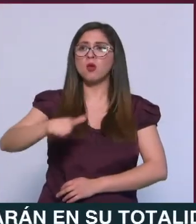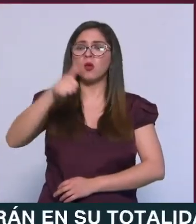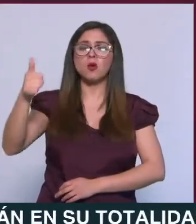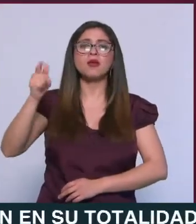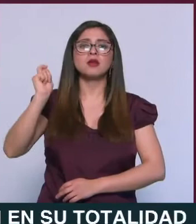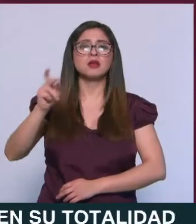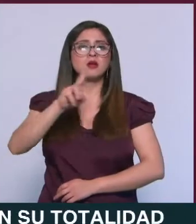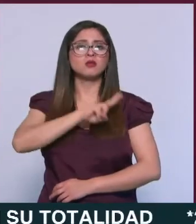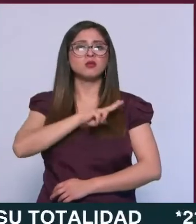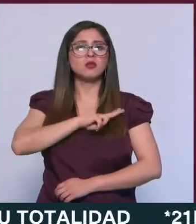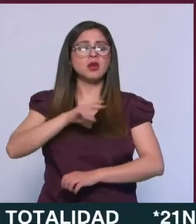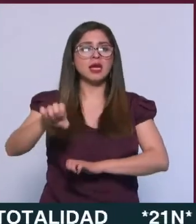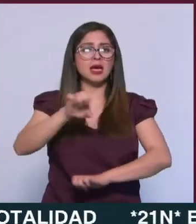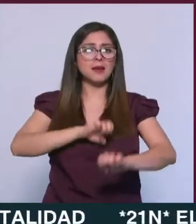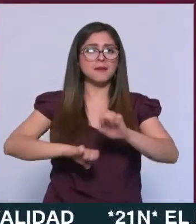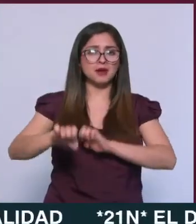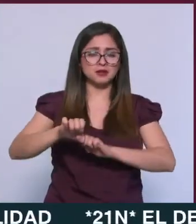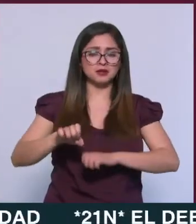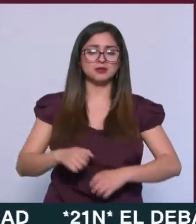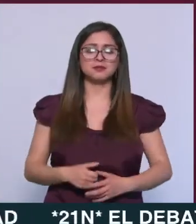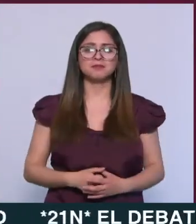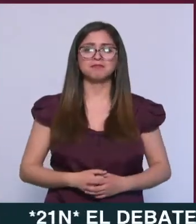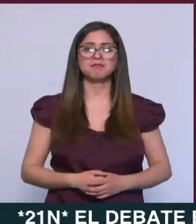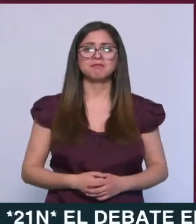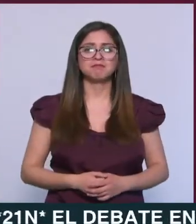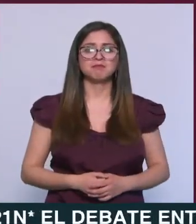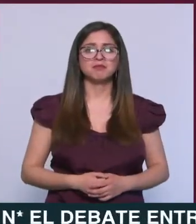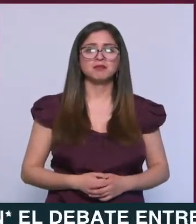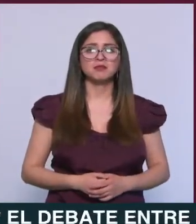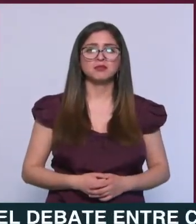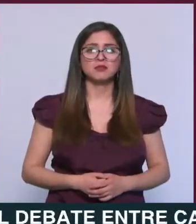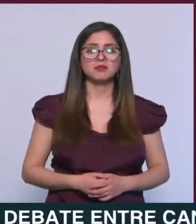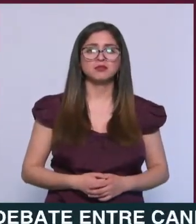la contratación de despachos